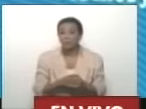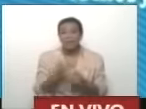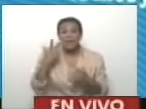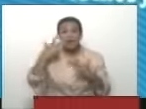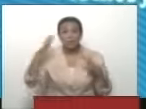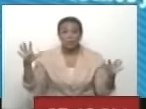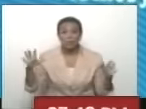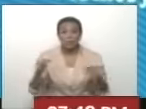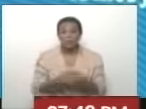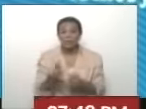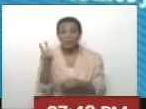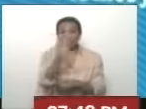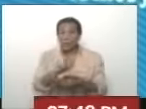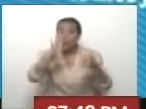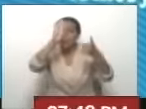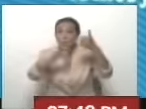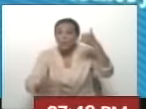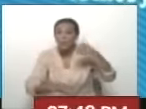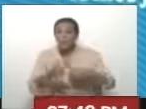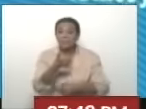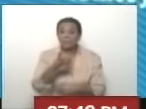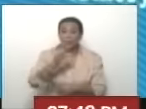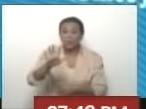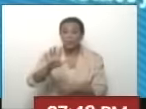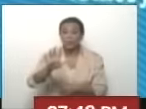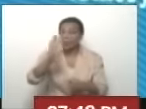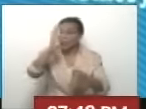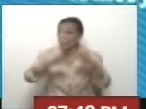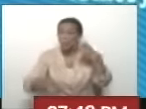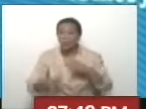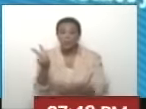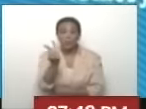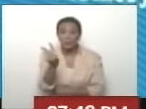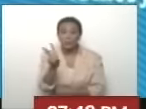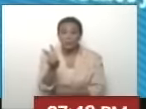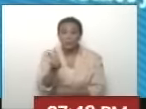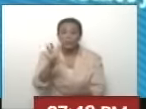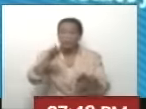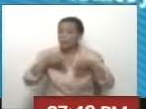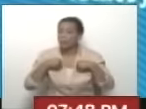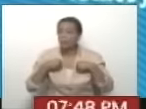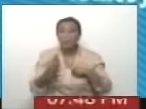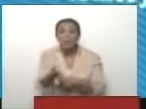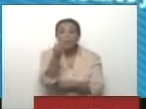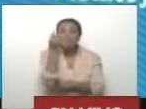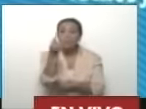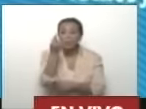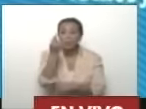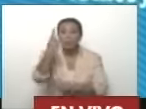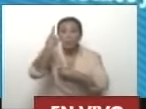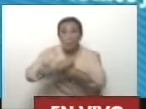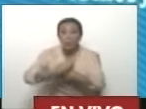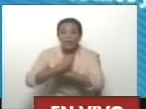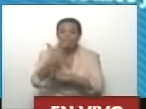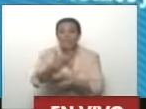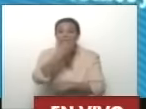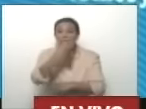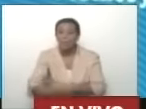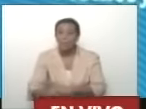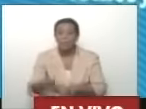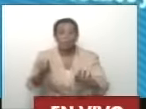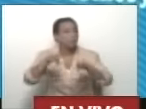gloriosa República Bolivariana de Venezuela. No hemos reconocido jamás, no reconocemos, y con el mandato del 3 de diciembre